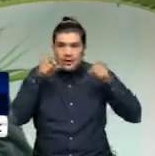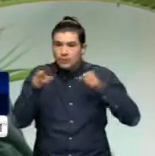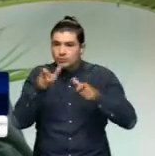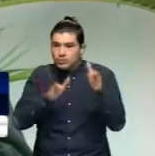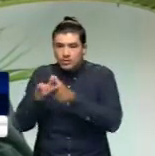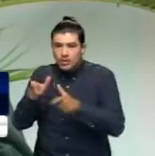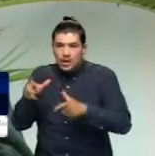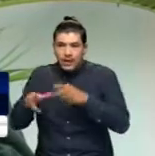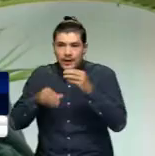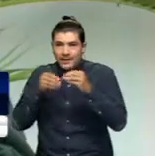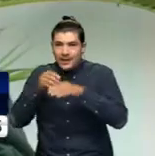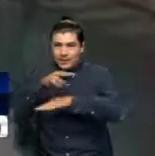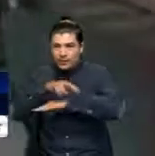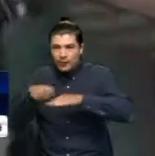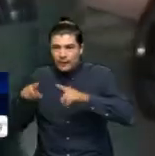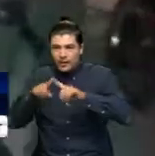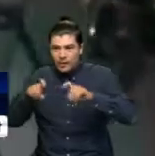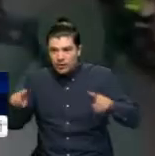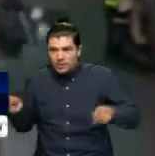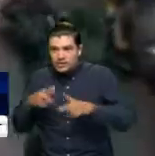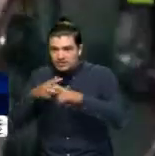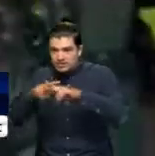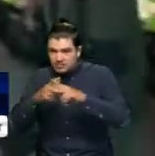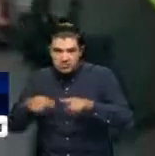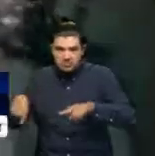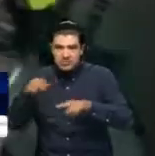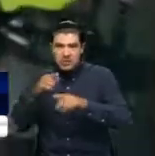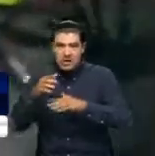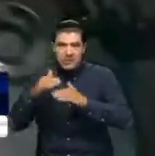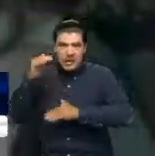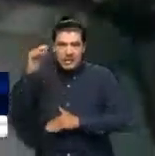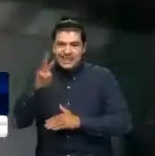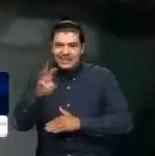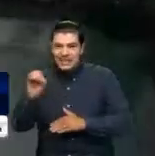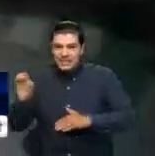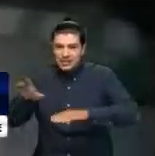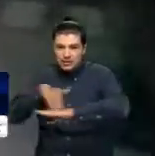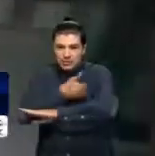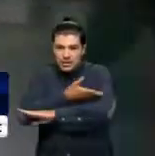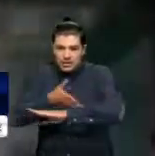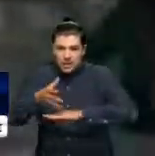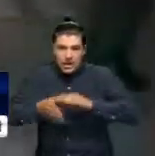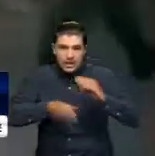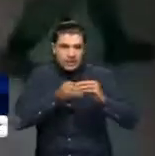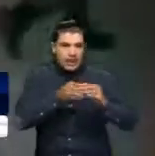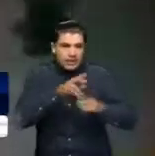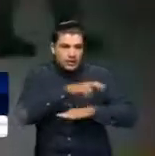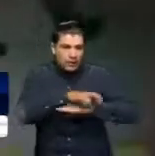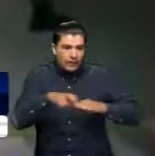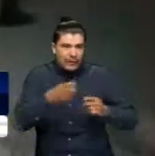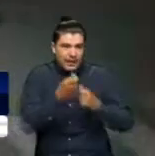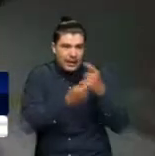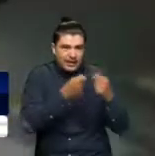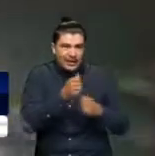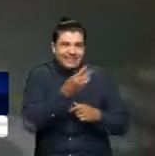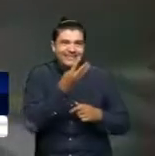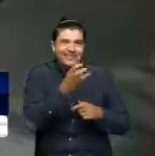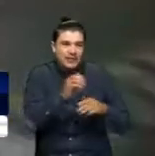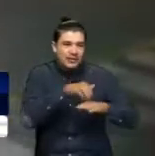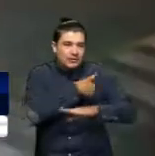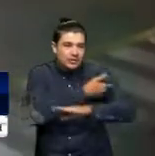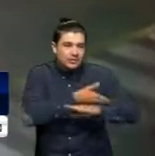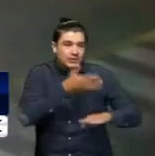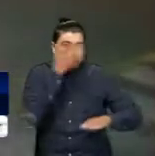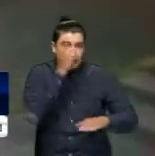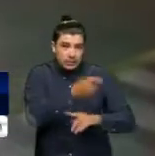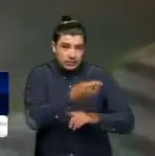300 millones de pesos en el hurto los delincuentes amordazaron a los guardias de seguridad y amenazaron con atentar contra ellos